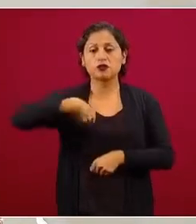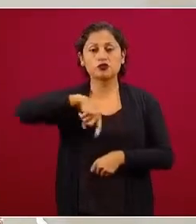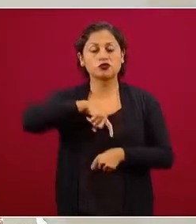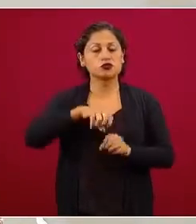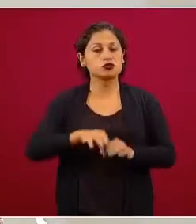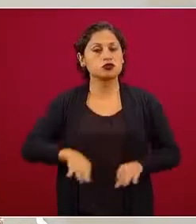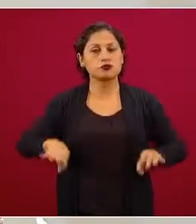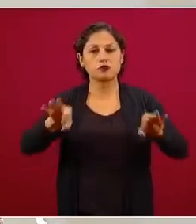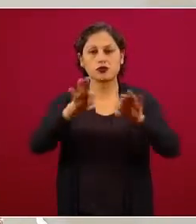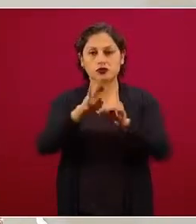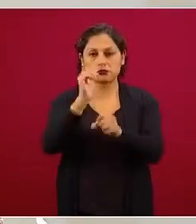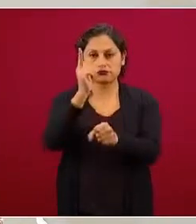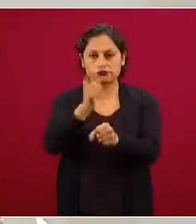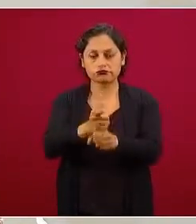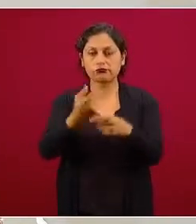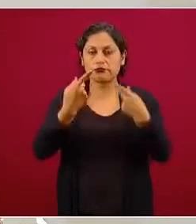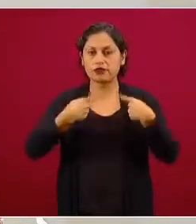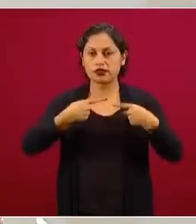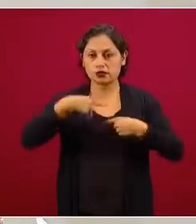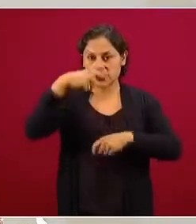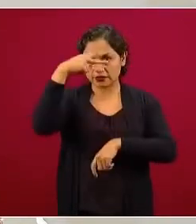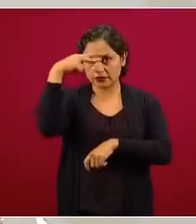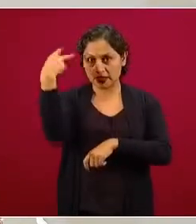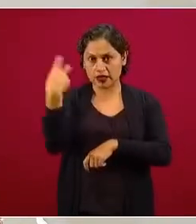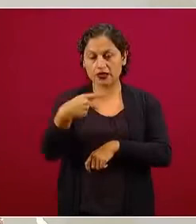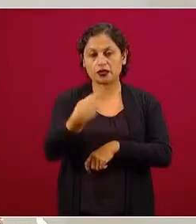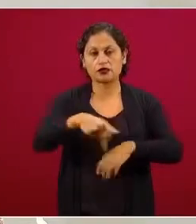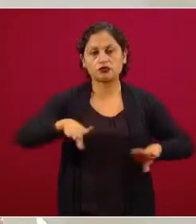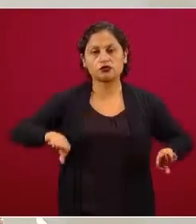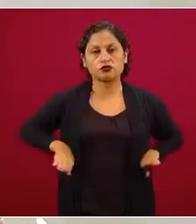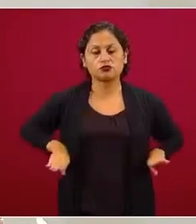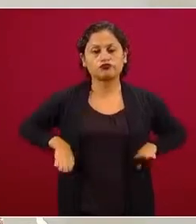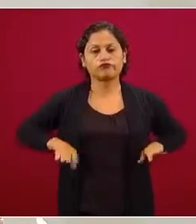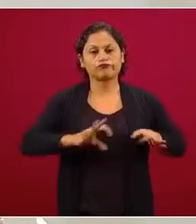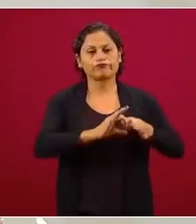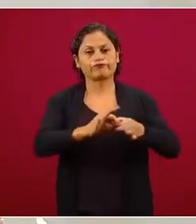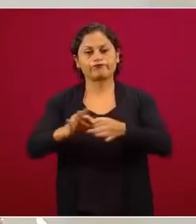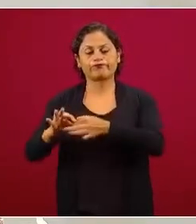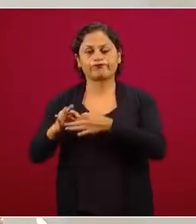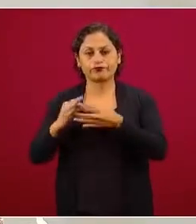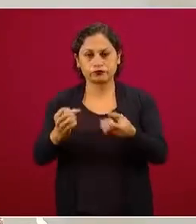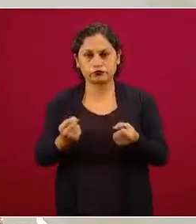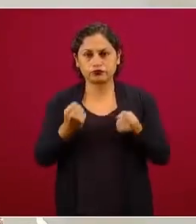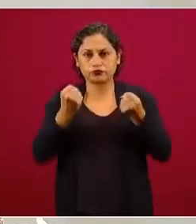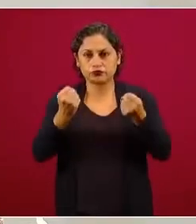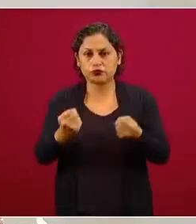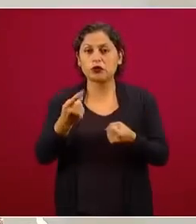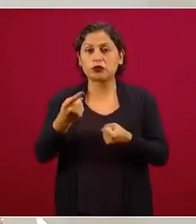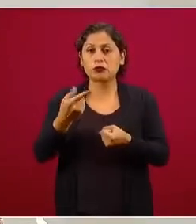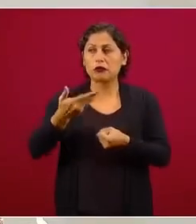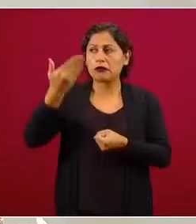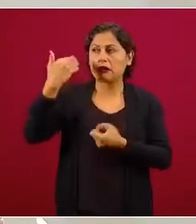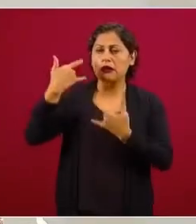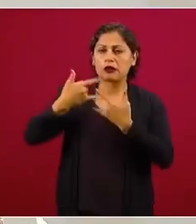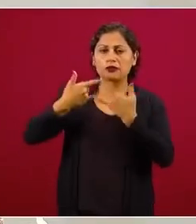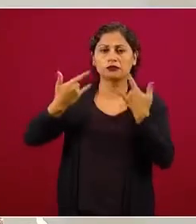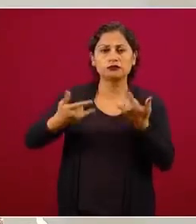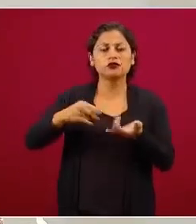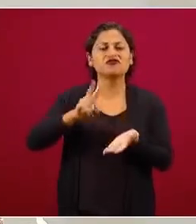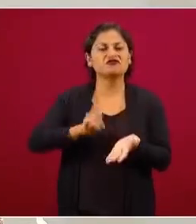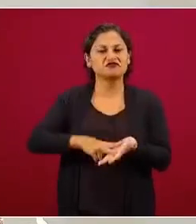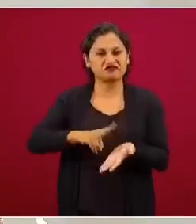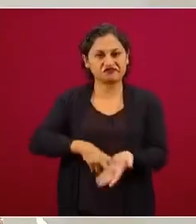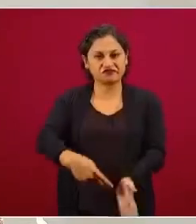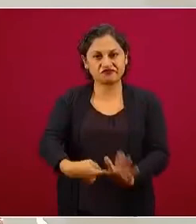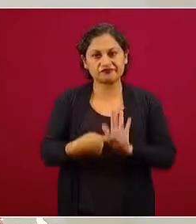la población mexicana por su fortaleza colectiva que se ha mostrado en diversos momentos históricos para nuestro país.